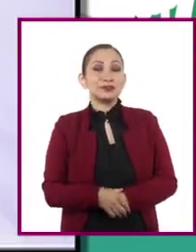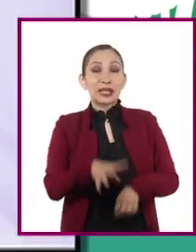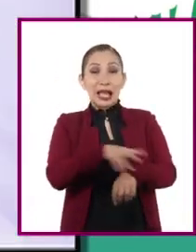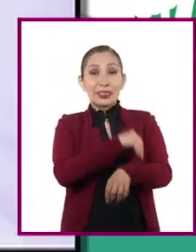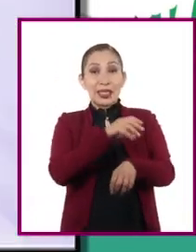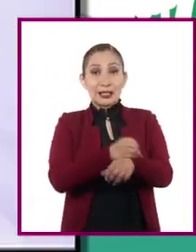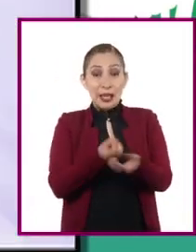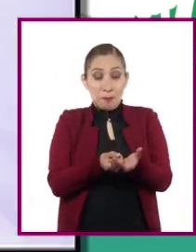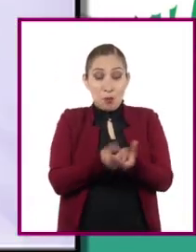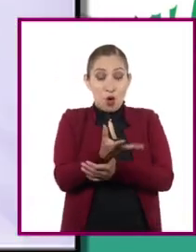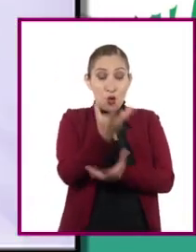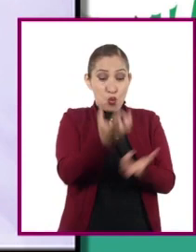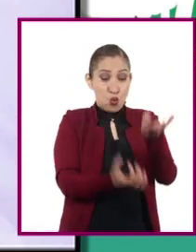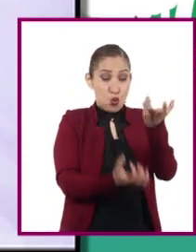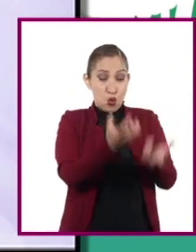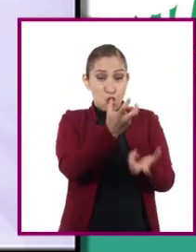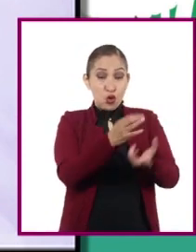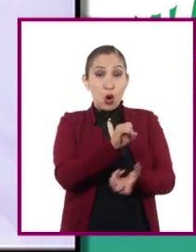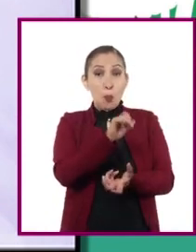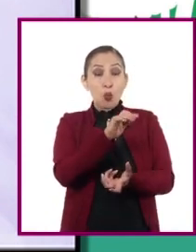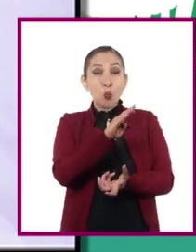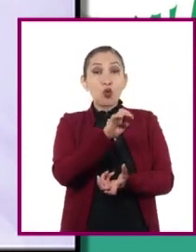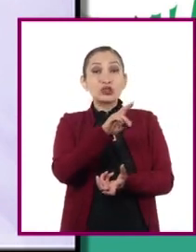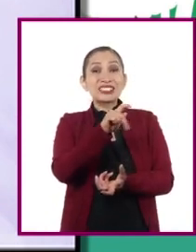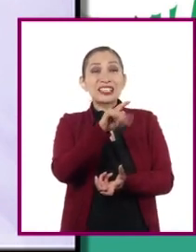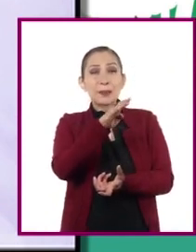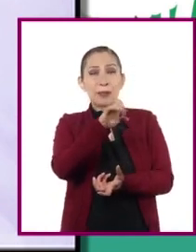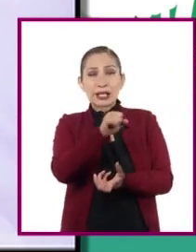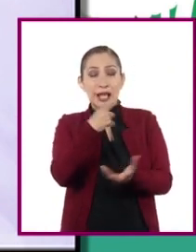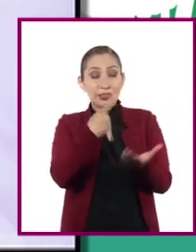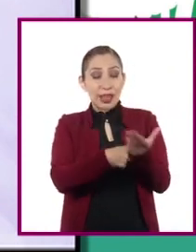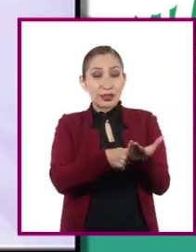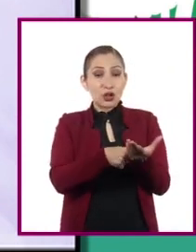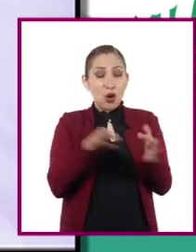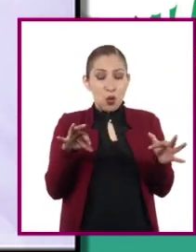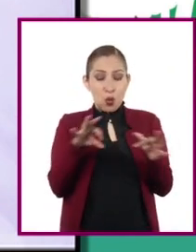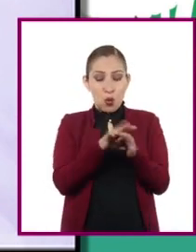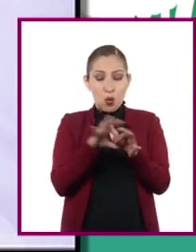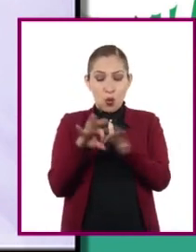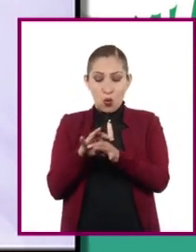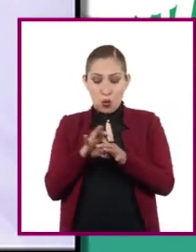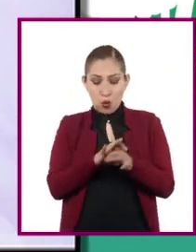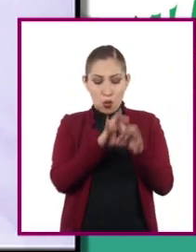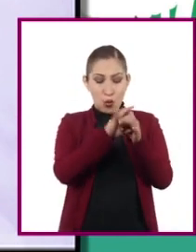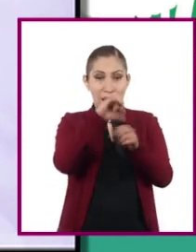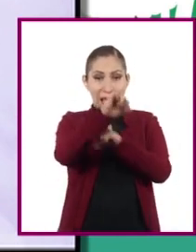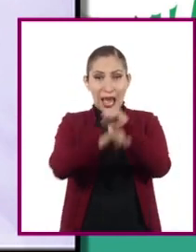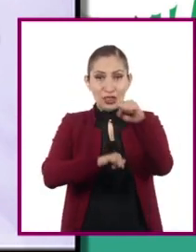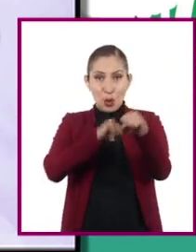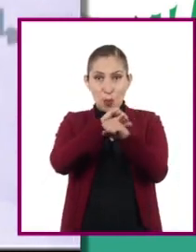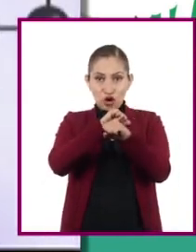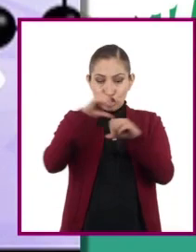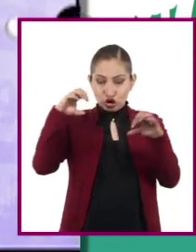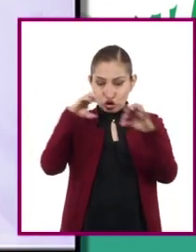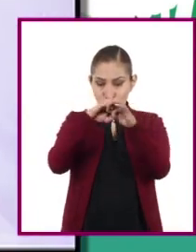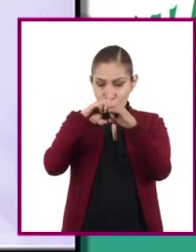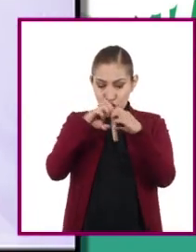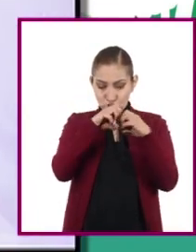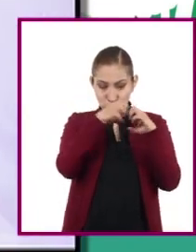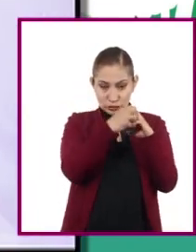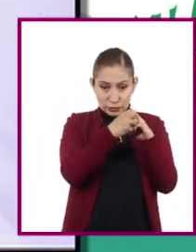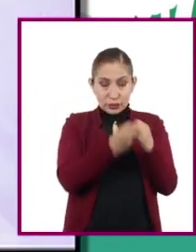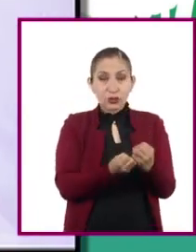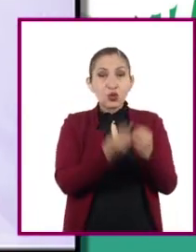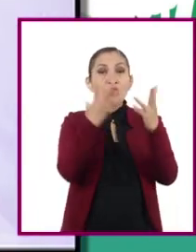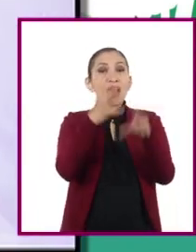La energía liberada al quemar los combustibles fósiles se encuentra almacenada en los enlaces que unen a los átomos que los constituyen.